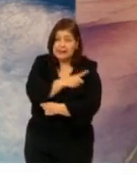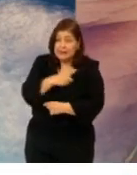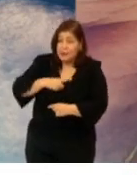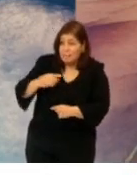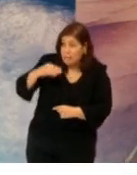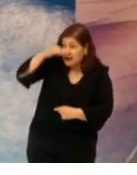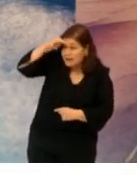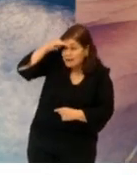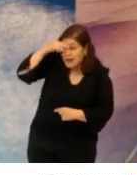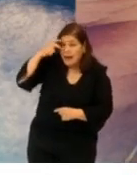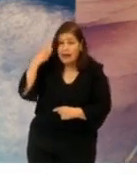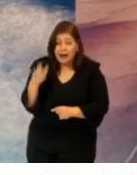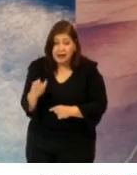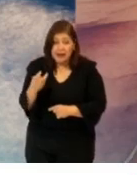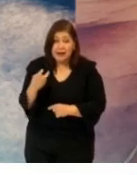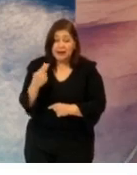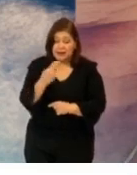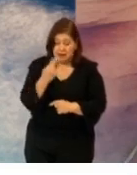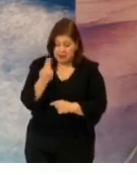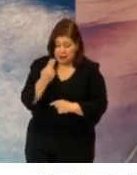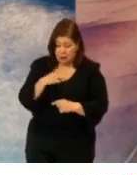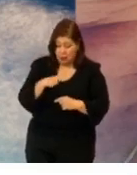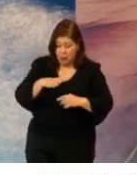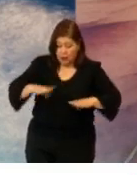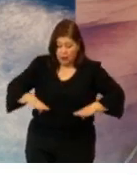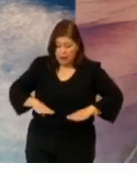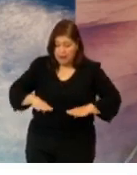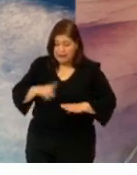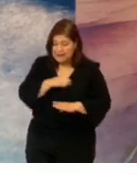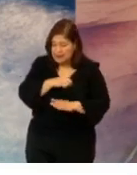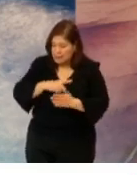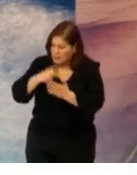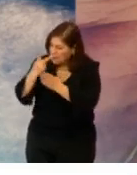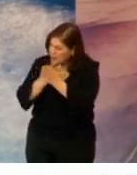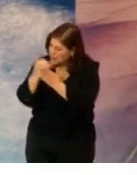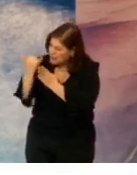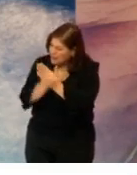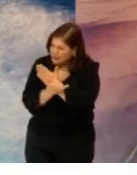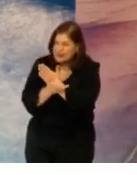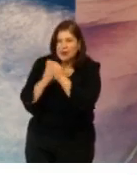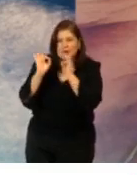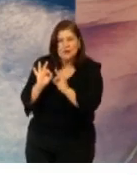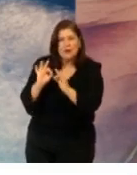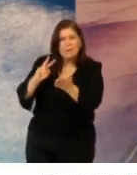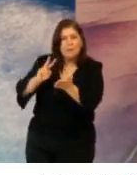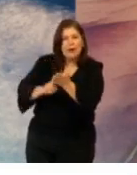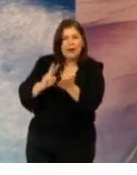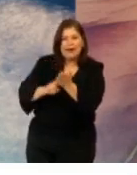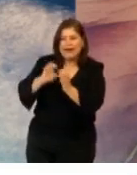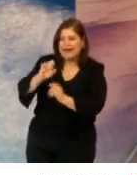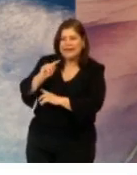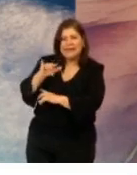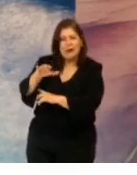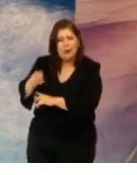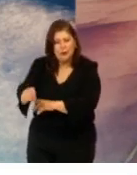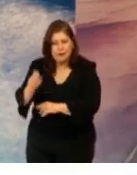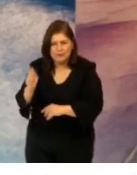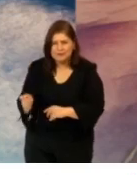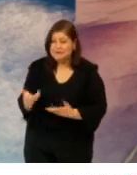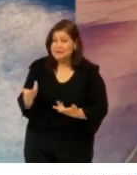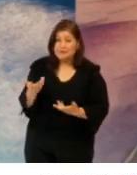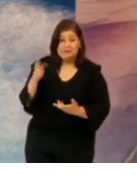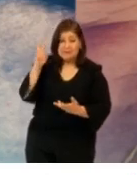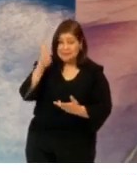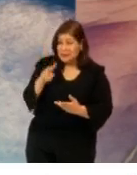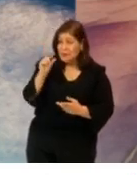puede ordenar el comportamiento diverso es el proyecto ético. ¿Sí? Y eso es muy difícil porque